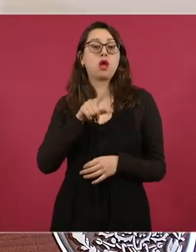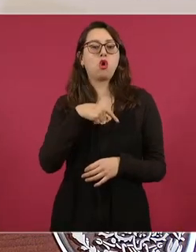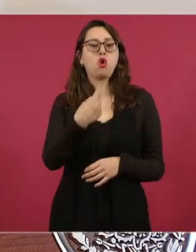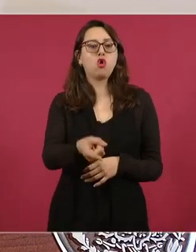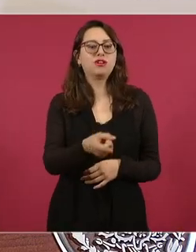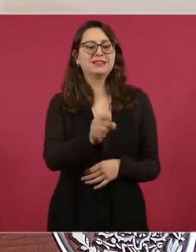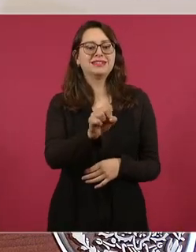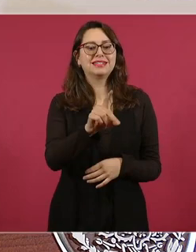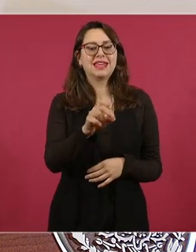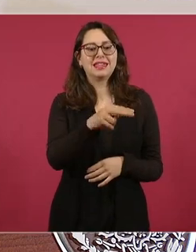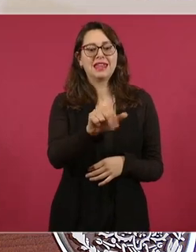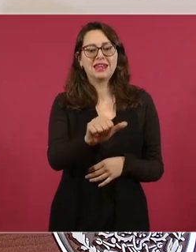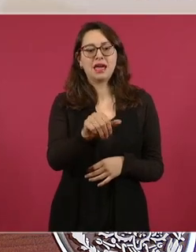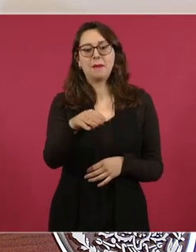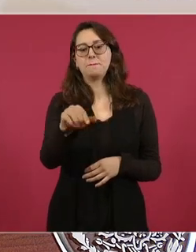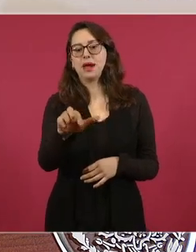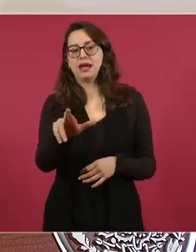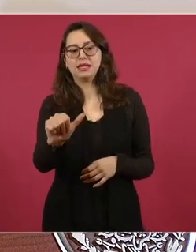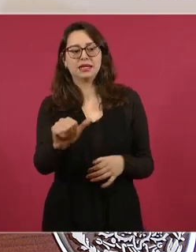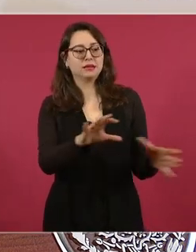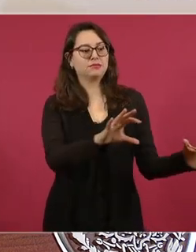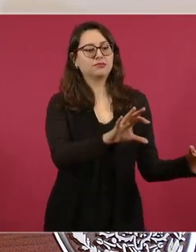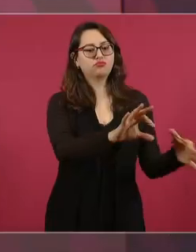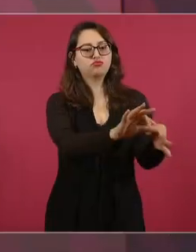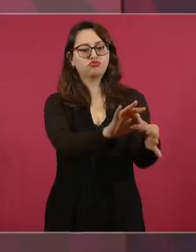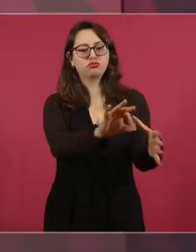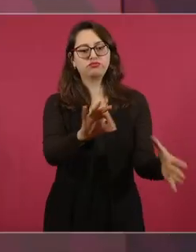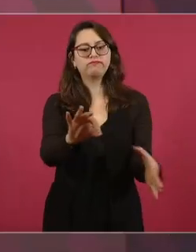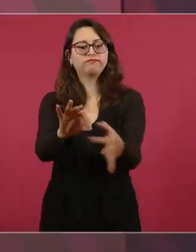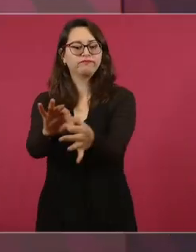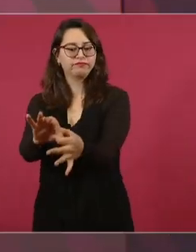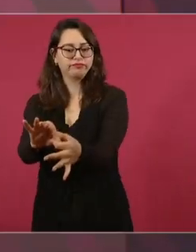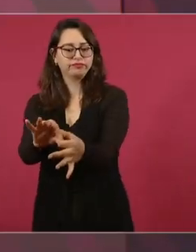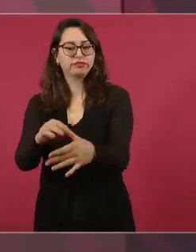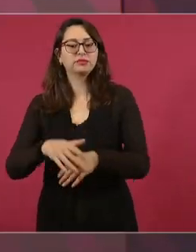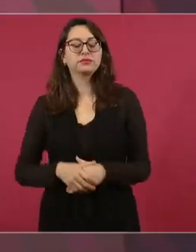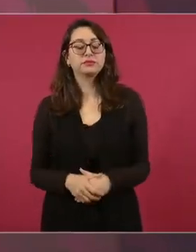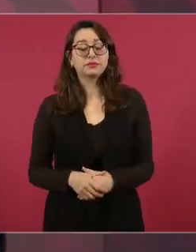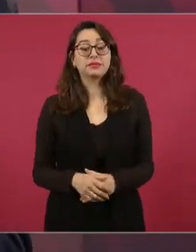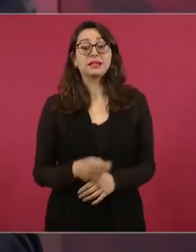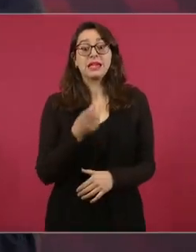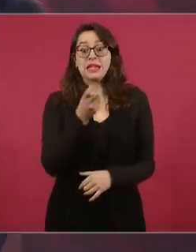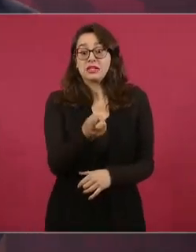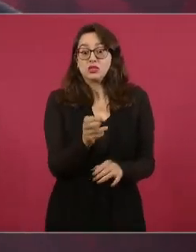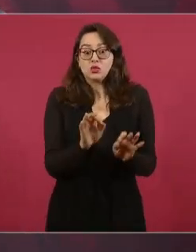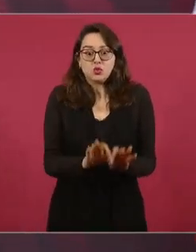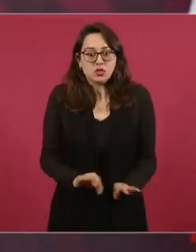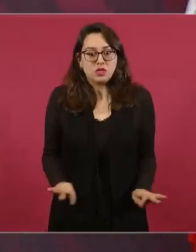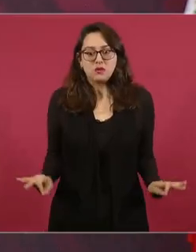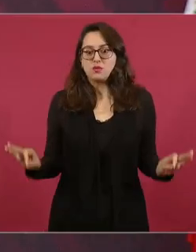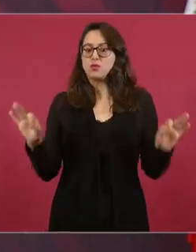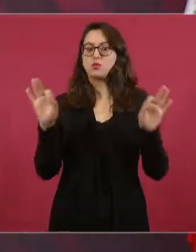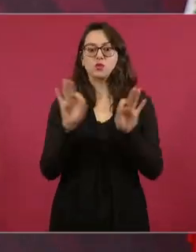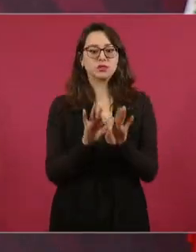entonces es muy importante que la Guardia quede